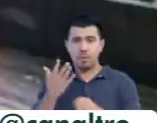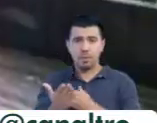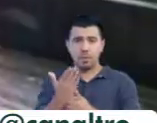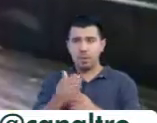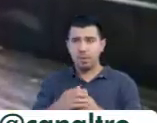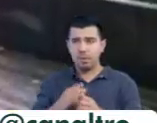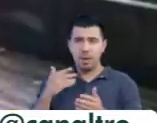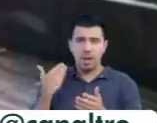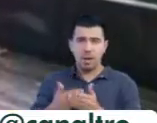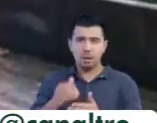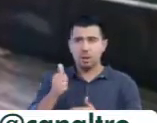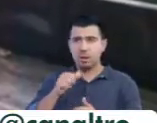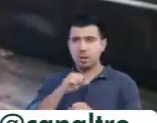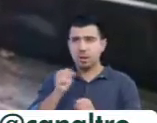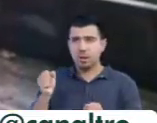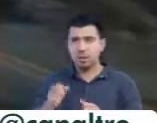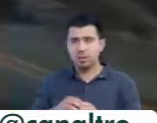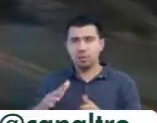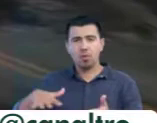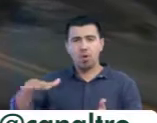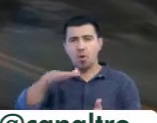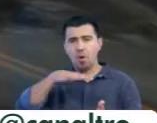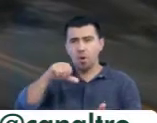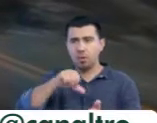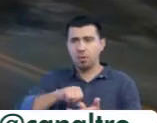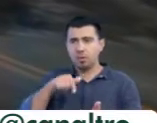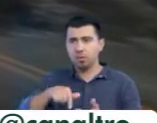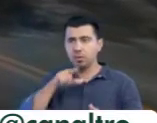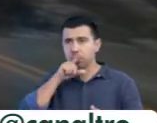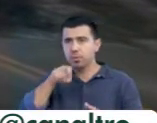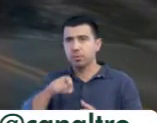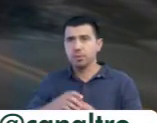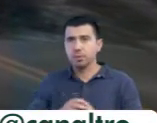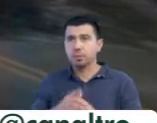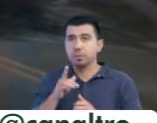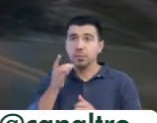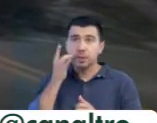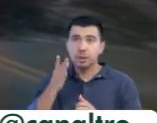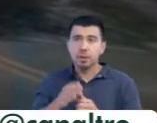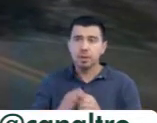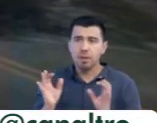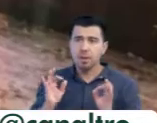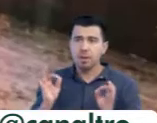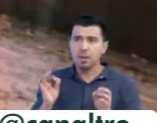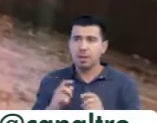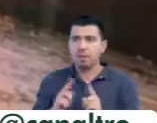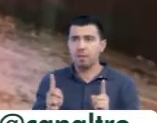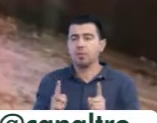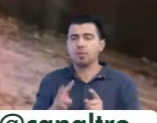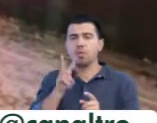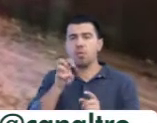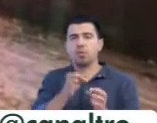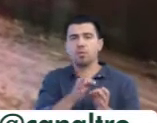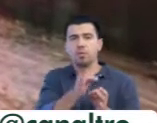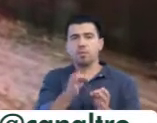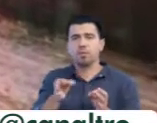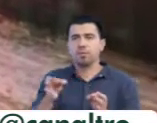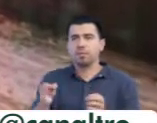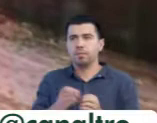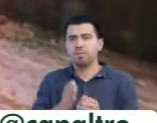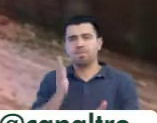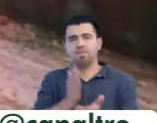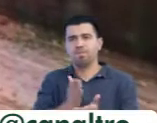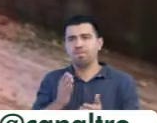toda el área metropolitana de Bucaramanga. Las autoridades no registran hechos lamentables, sin embargo, asciende a 8 el número de municipios declarados en